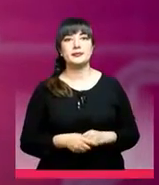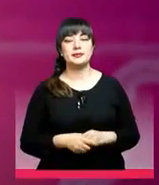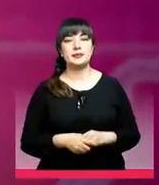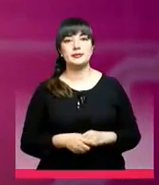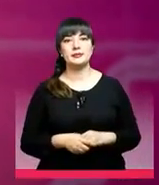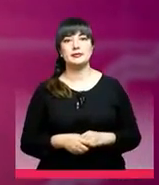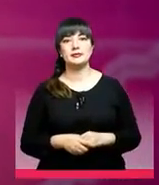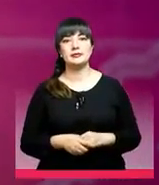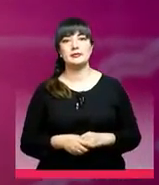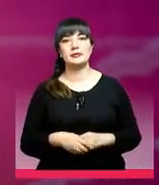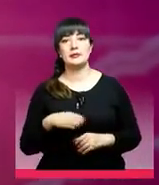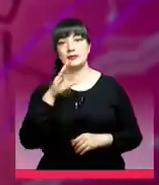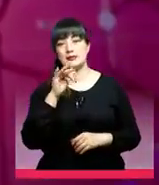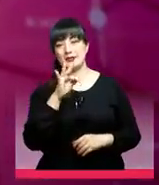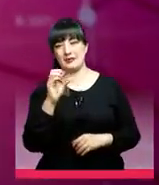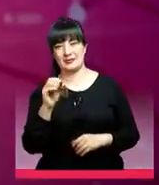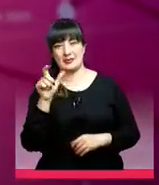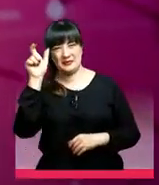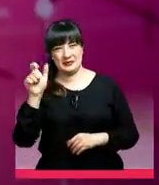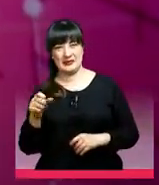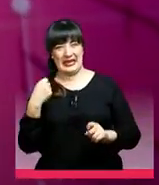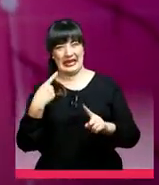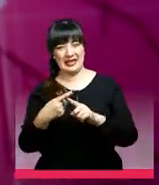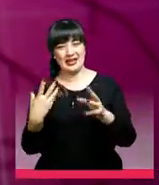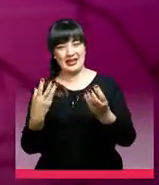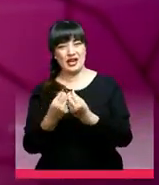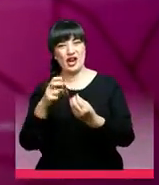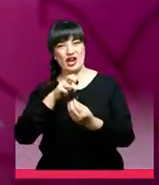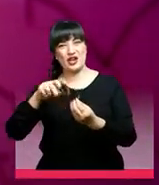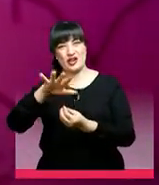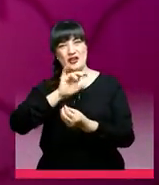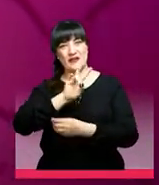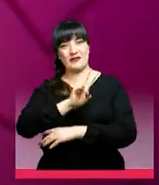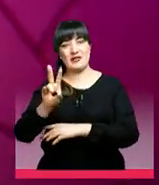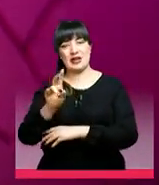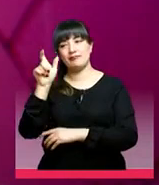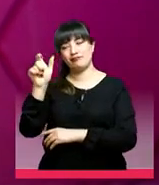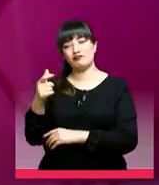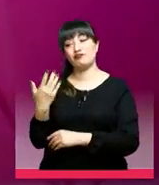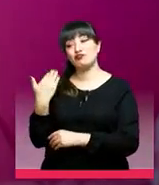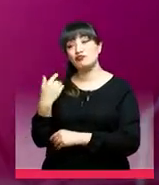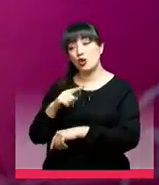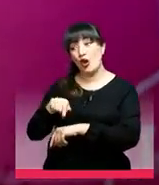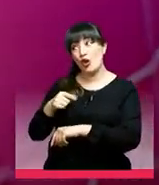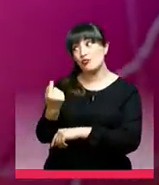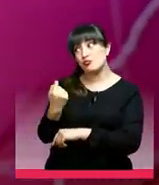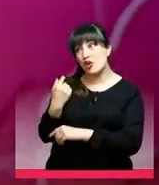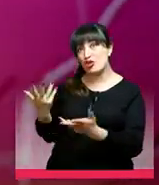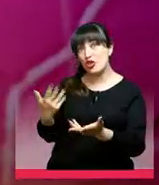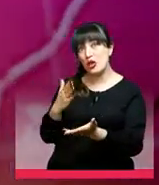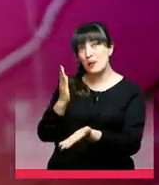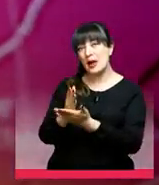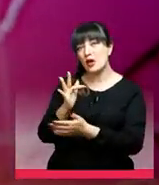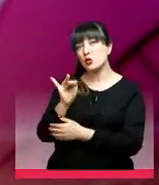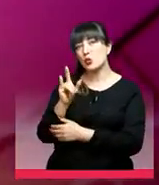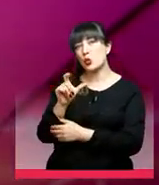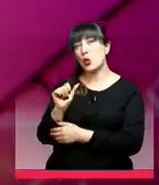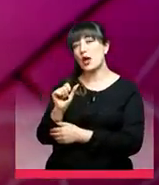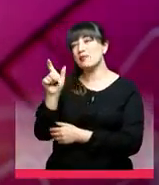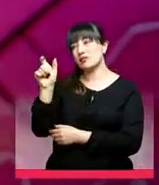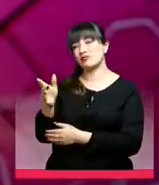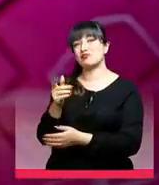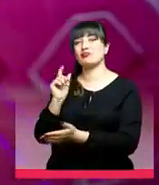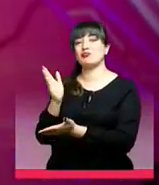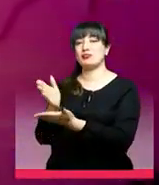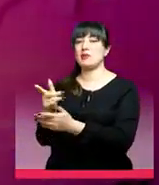Beto Rentería, el antiguo jefe del cartel del Norte del Valle, fue asesinado en las últimas horas en Tuluá. El escapo recibió dos tiros mientras se